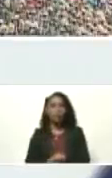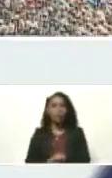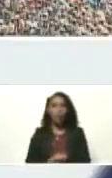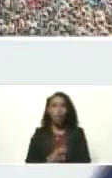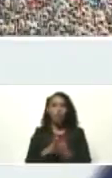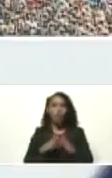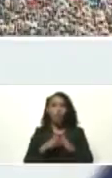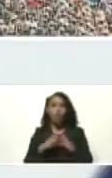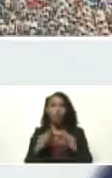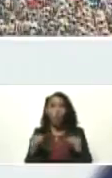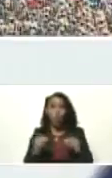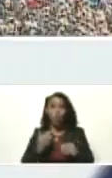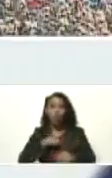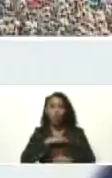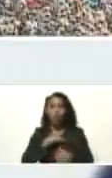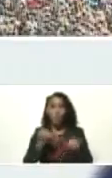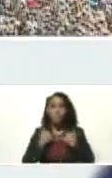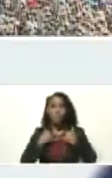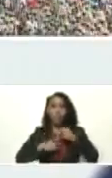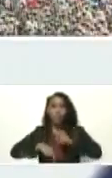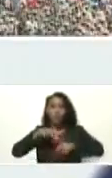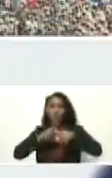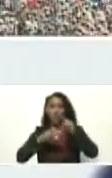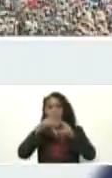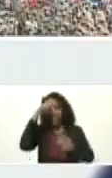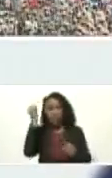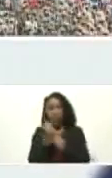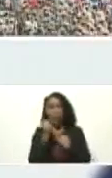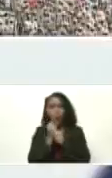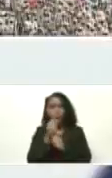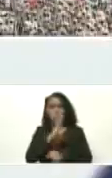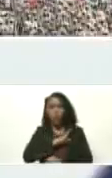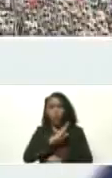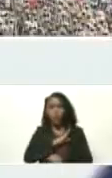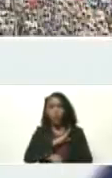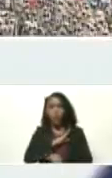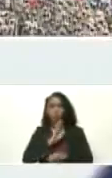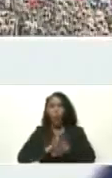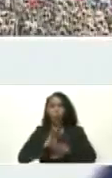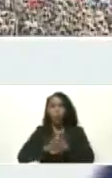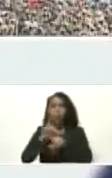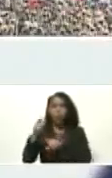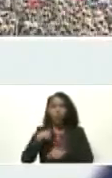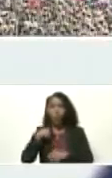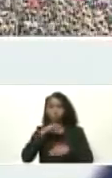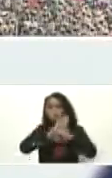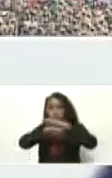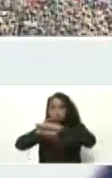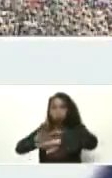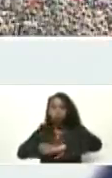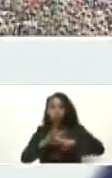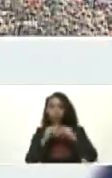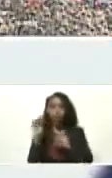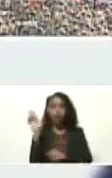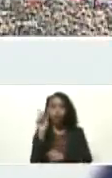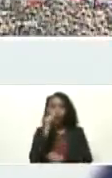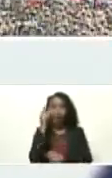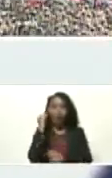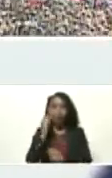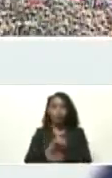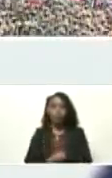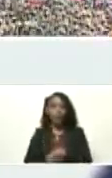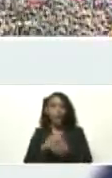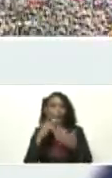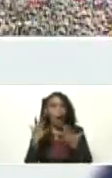Todo lo hemos construido con esfuerzo y trabajo propio. Por eso yo llamo a todos los venezolanos y venezolanas